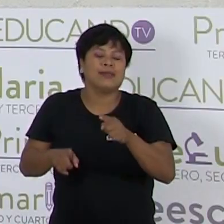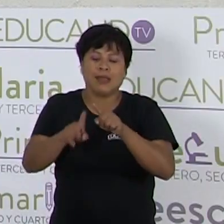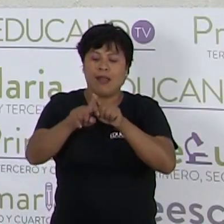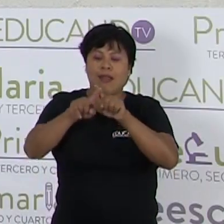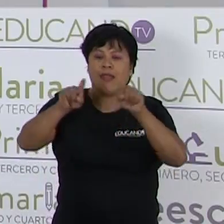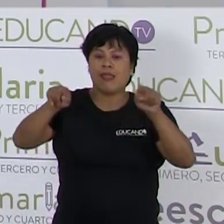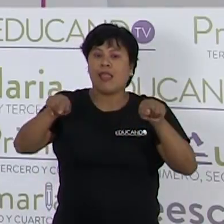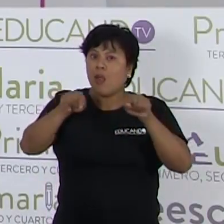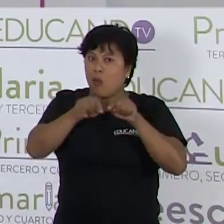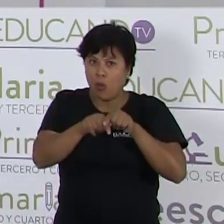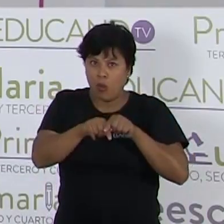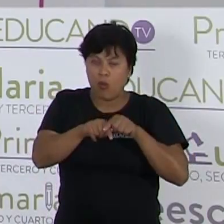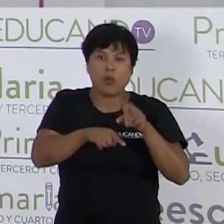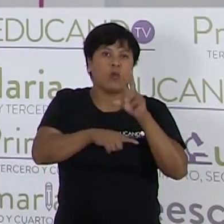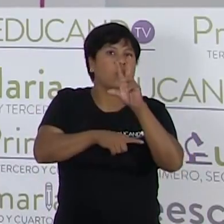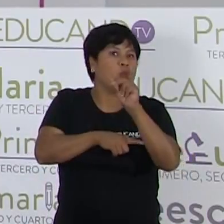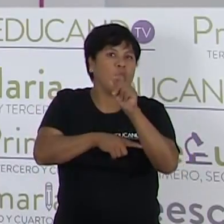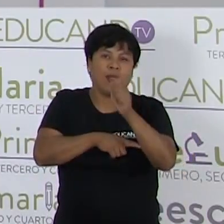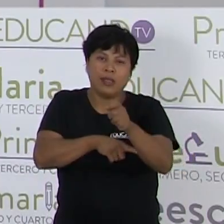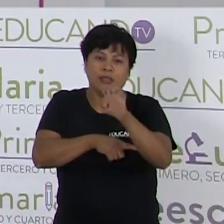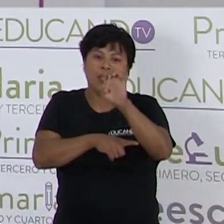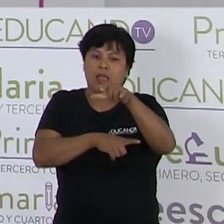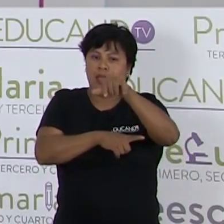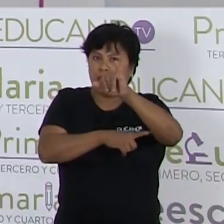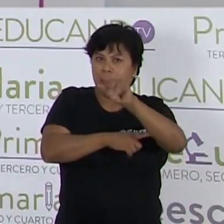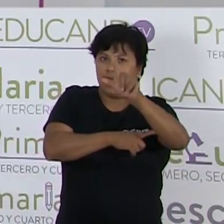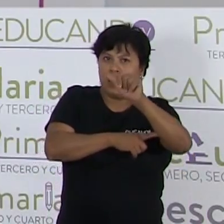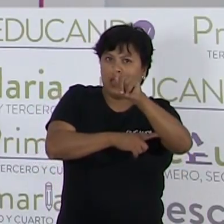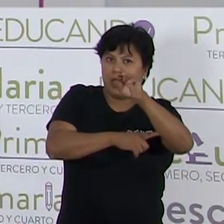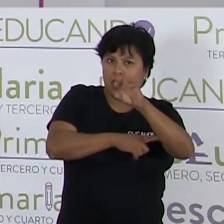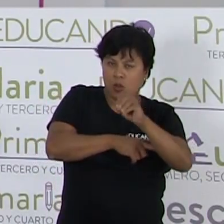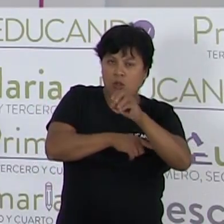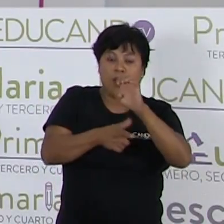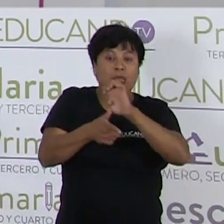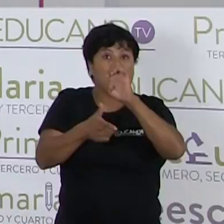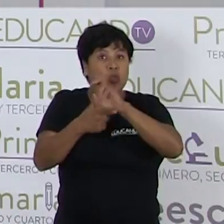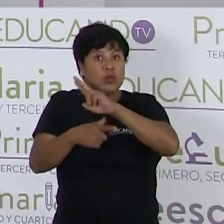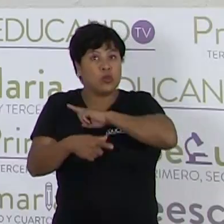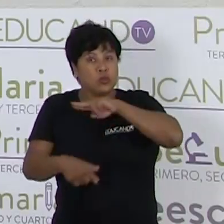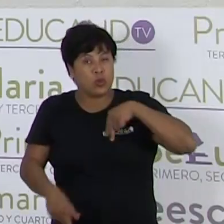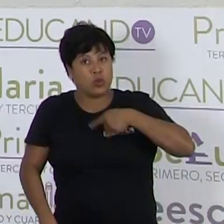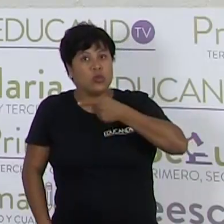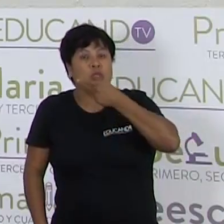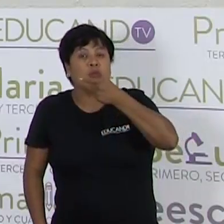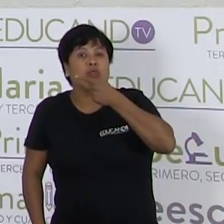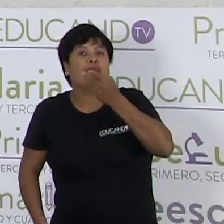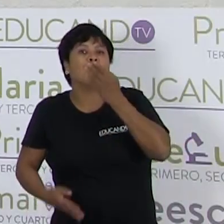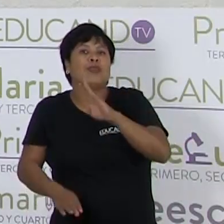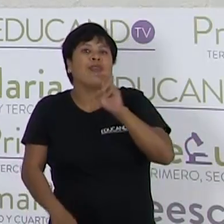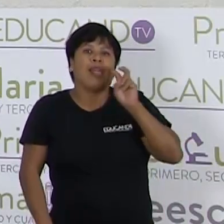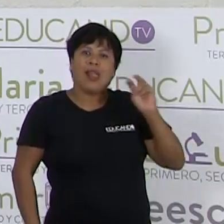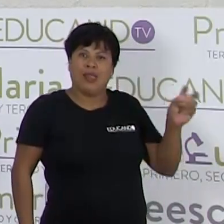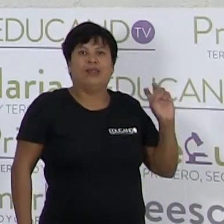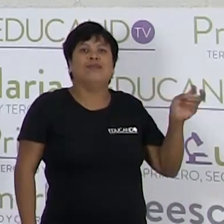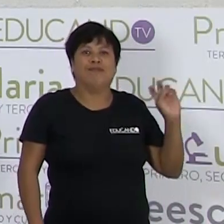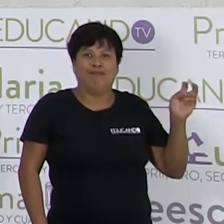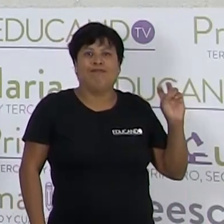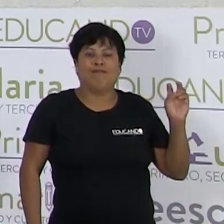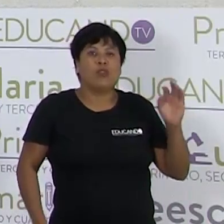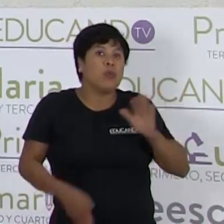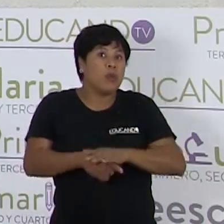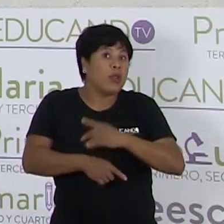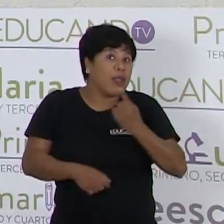rectángulo ni equilátero, ¿sí? Entonces estamos hablando de este, ¿verdad? ¿Por